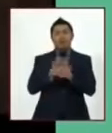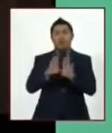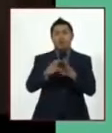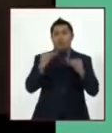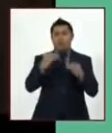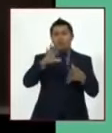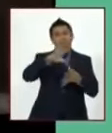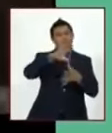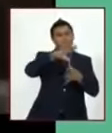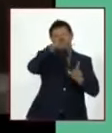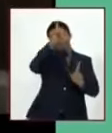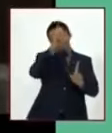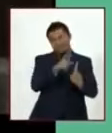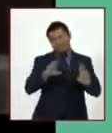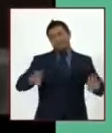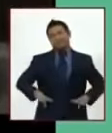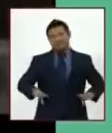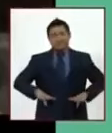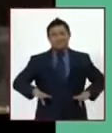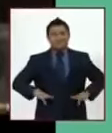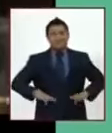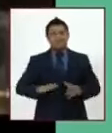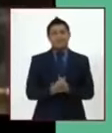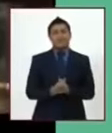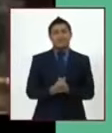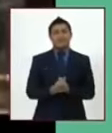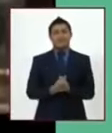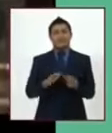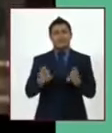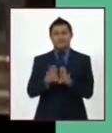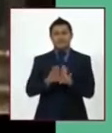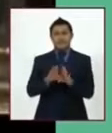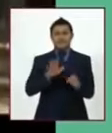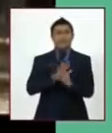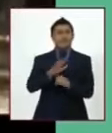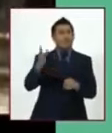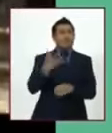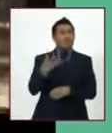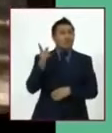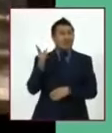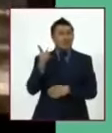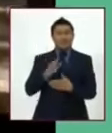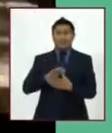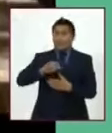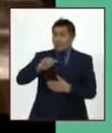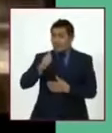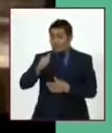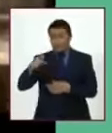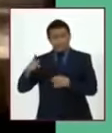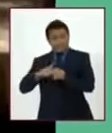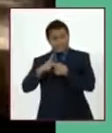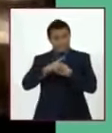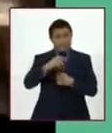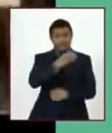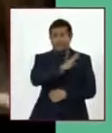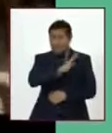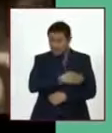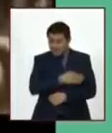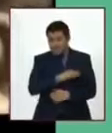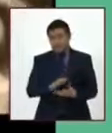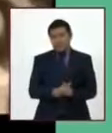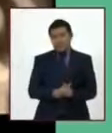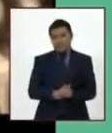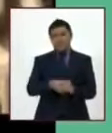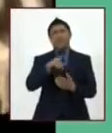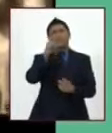con distinciones respecto de lo que se daba en Europa. Característica principal es que va en contra de